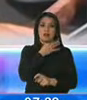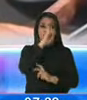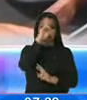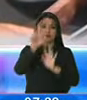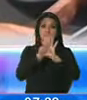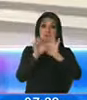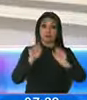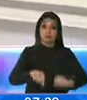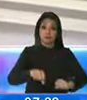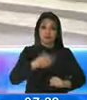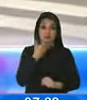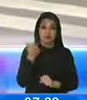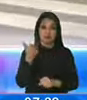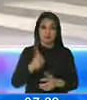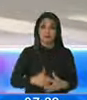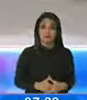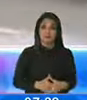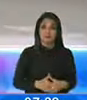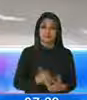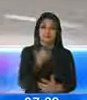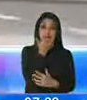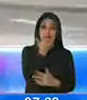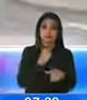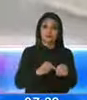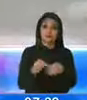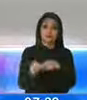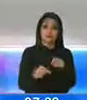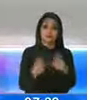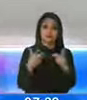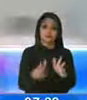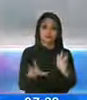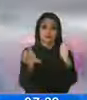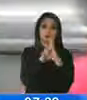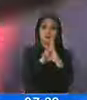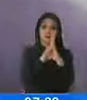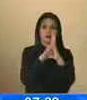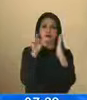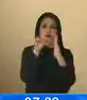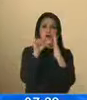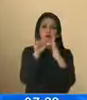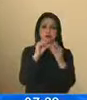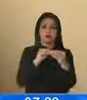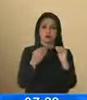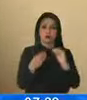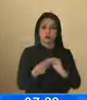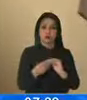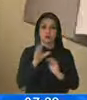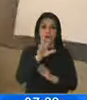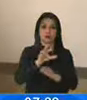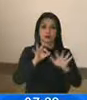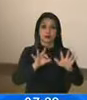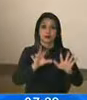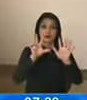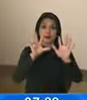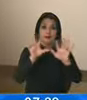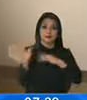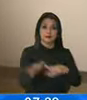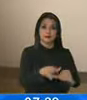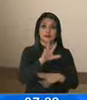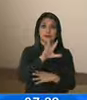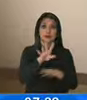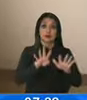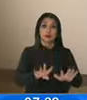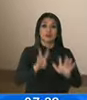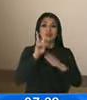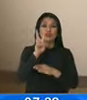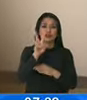las personas. Las contravenciones de tránsito se encuentran estipuladas entre los artículos 383 y